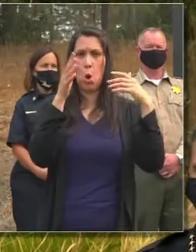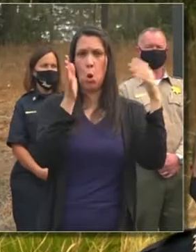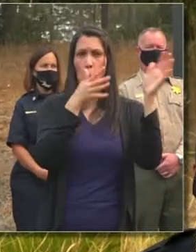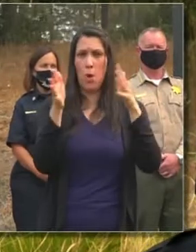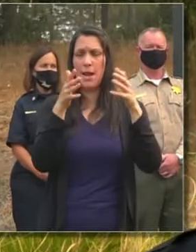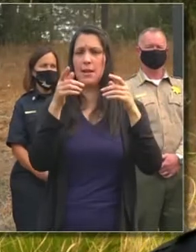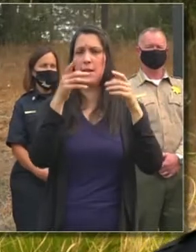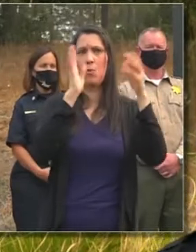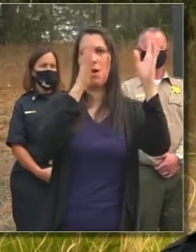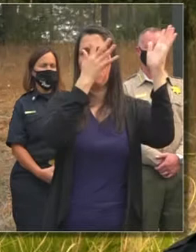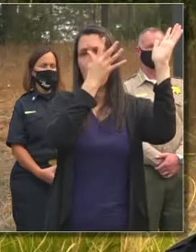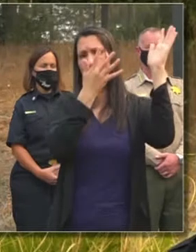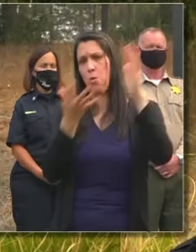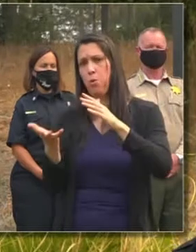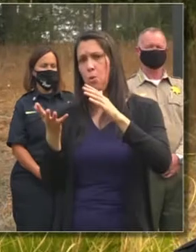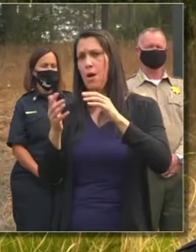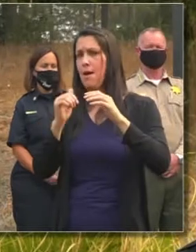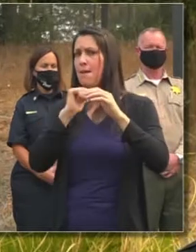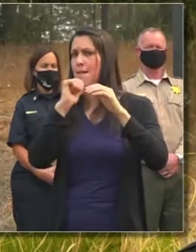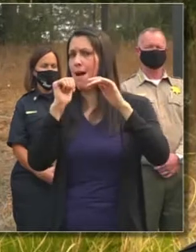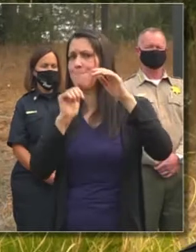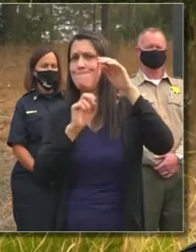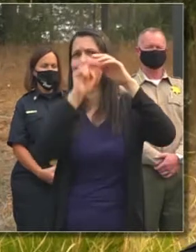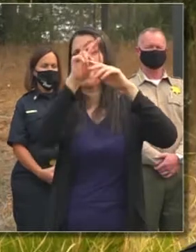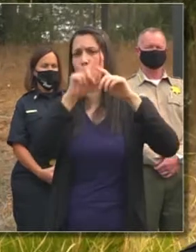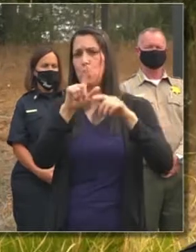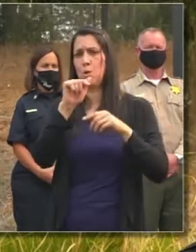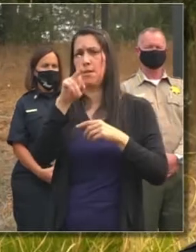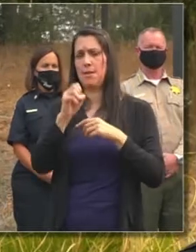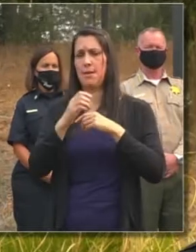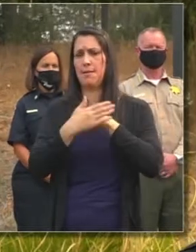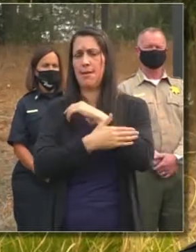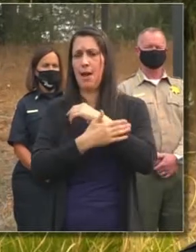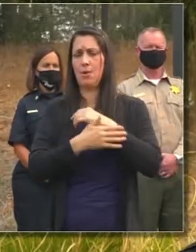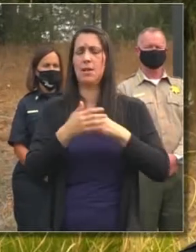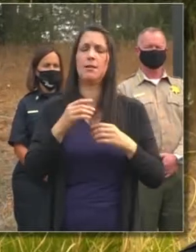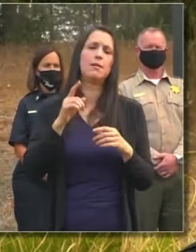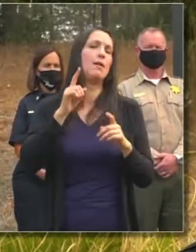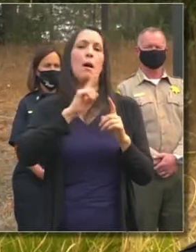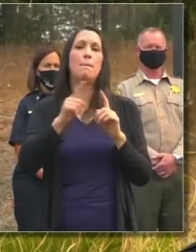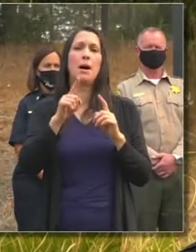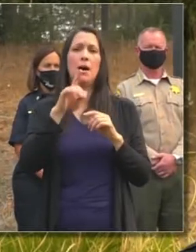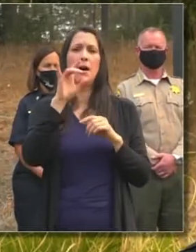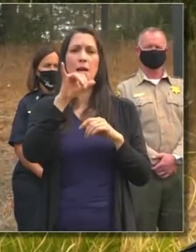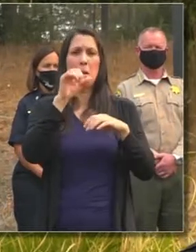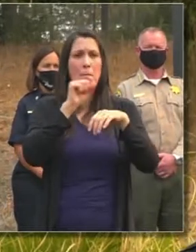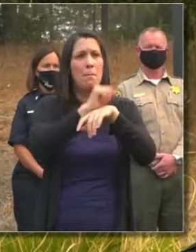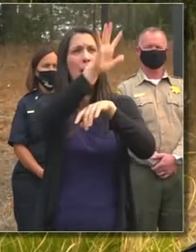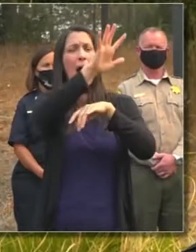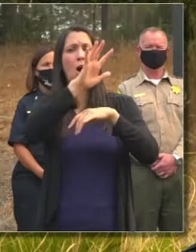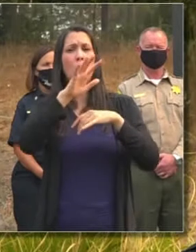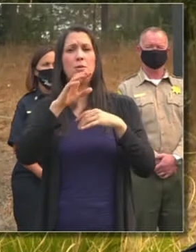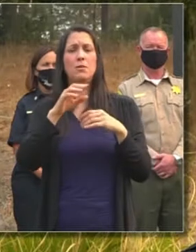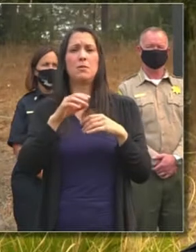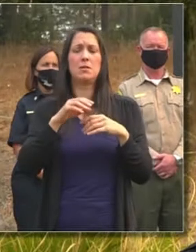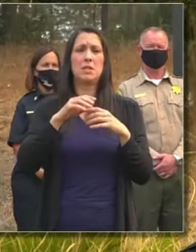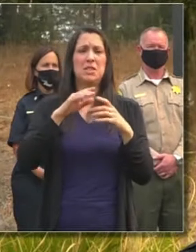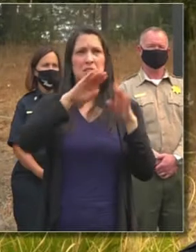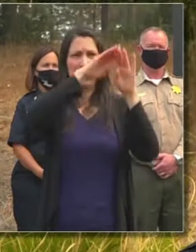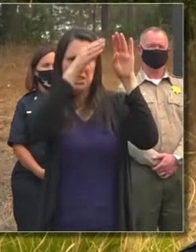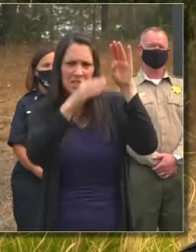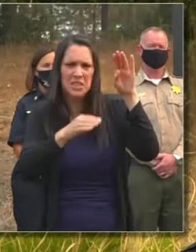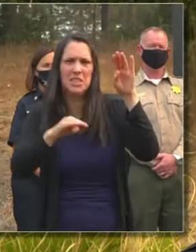lo que se ha predecido es que el condado lake se mantendrá alejado de este incendio dependiendo del viento pero